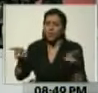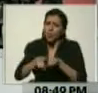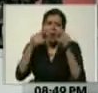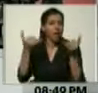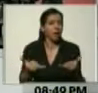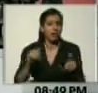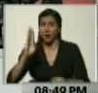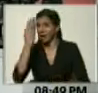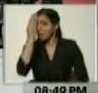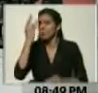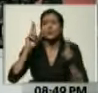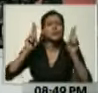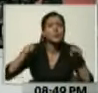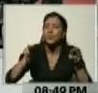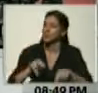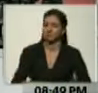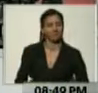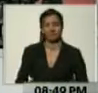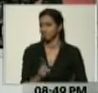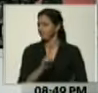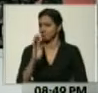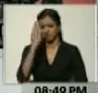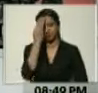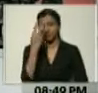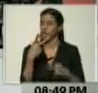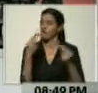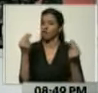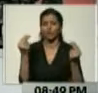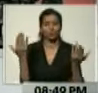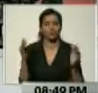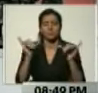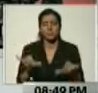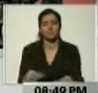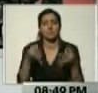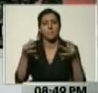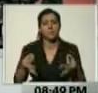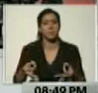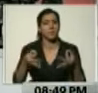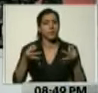acomodar, no se van a arreglar.